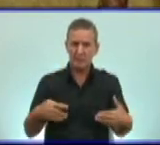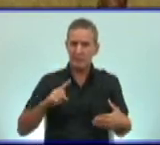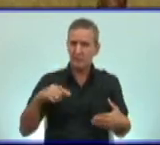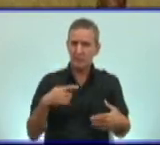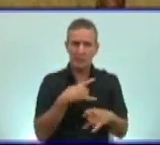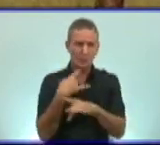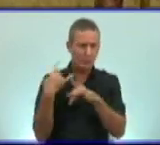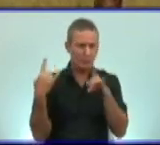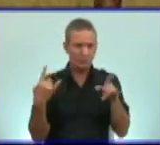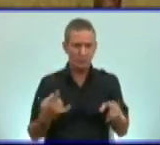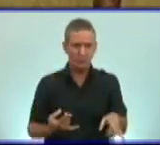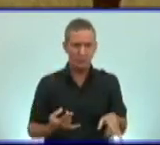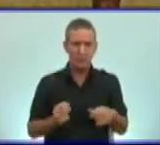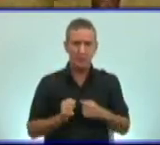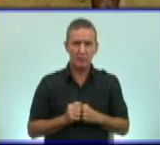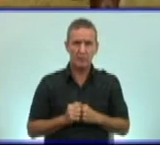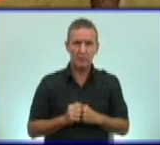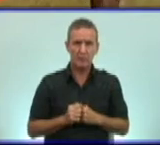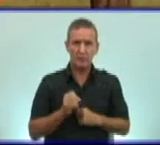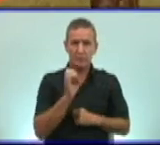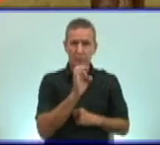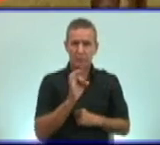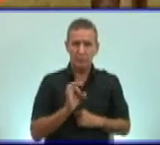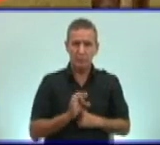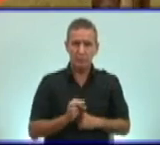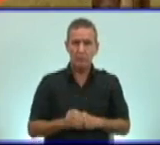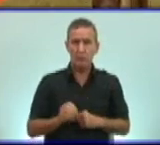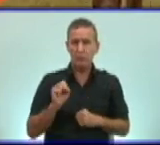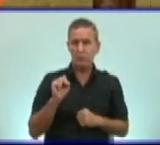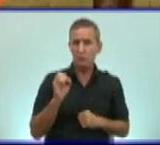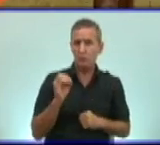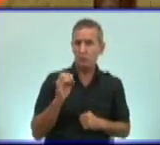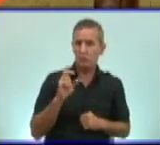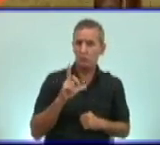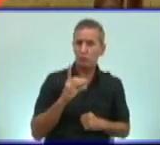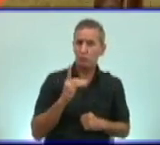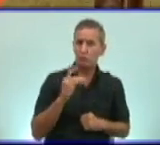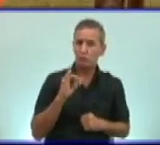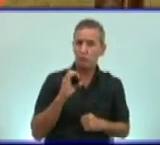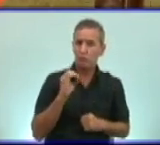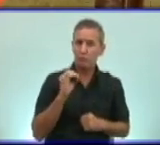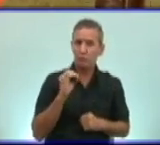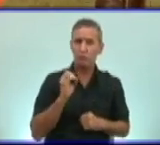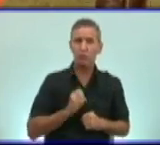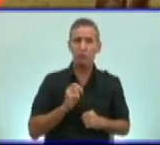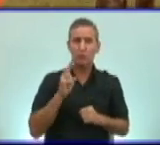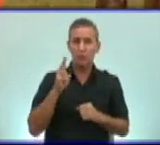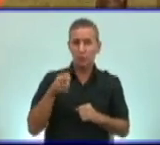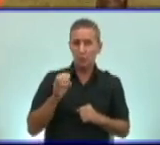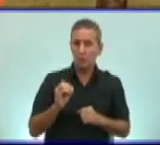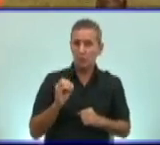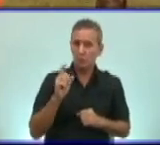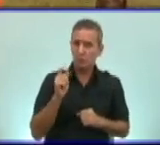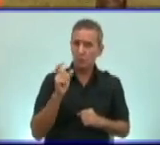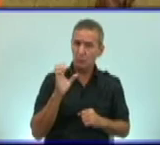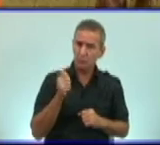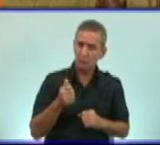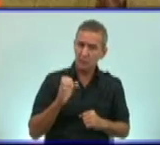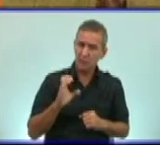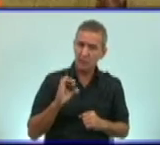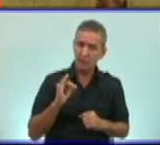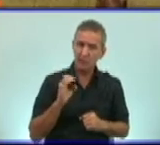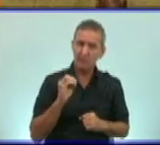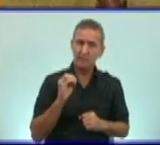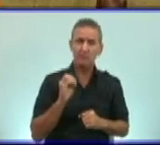electrolitos. Los electrolitos son el sodio, el potasio, el calcio, el fósforo y normalmente los obtienen de las sales minerales que toman